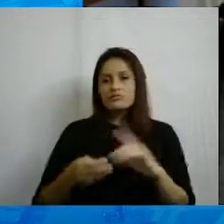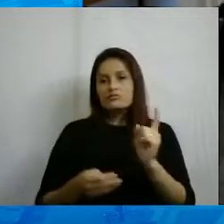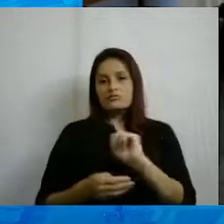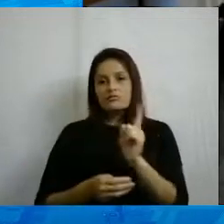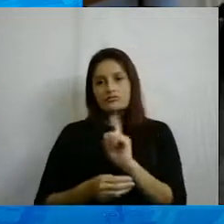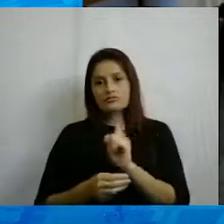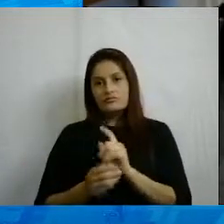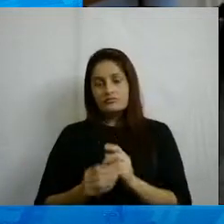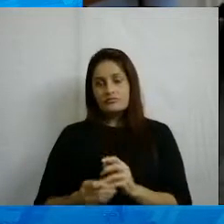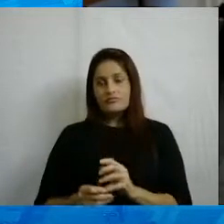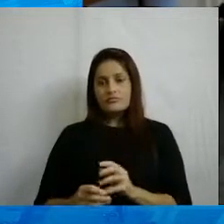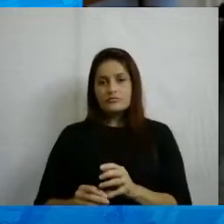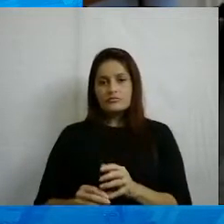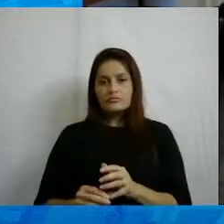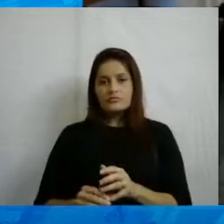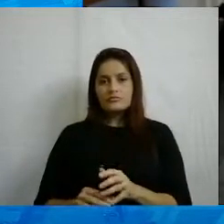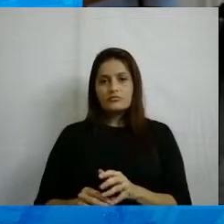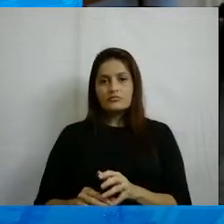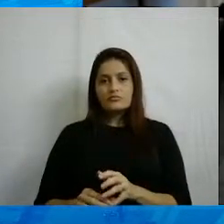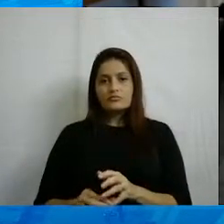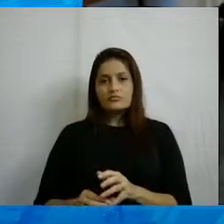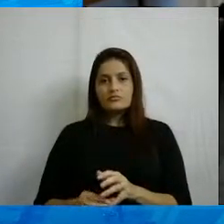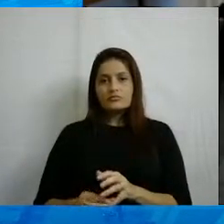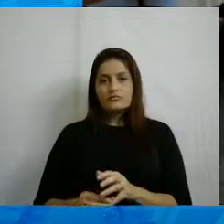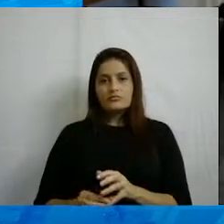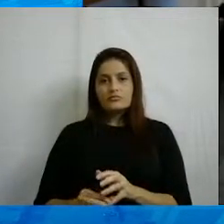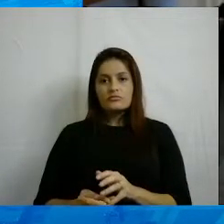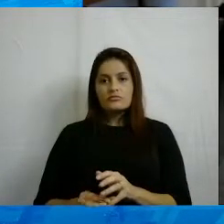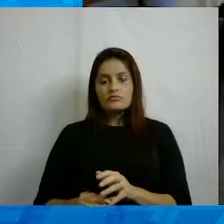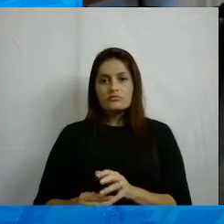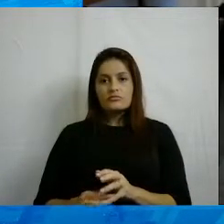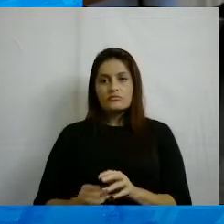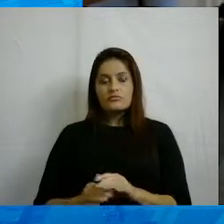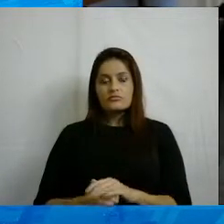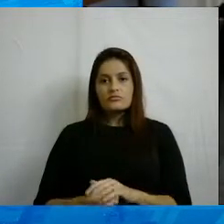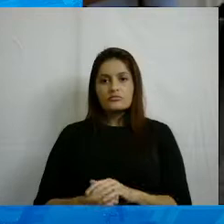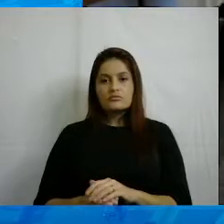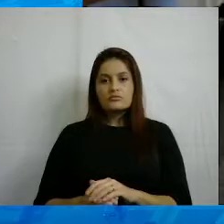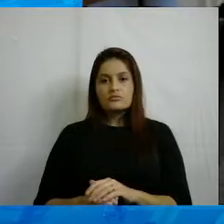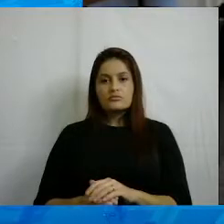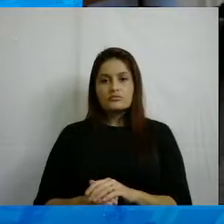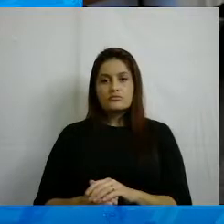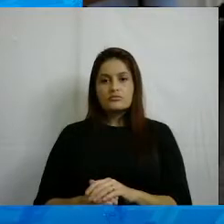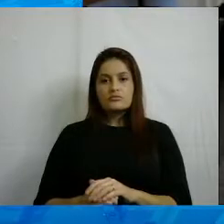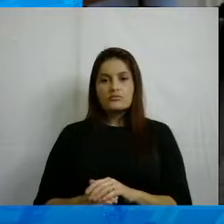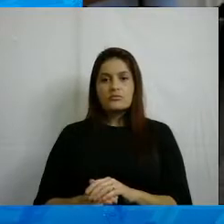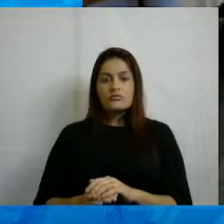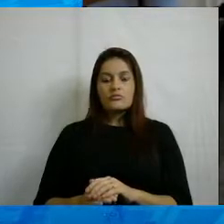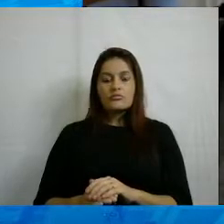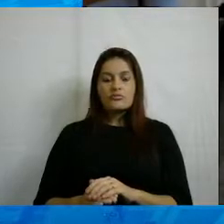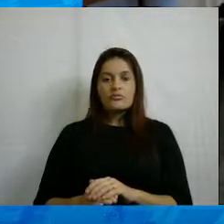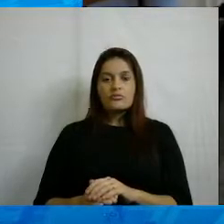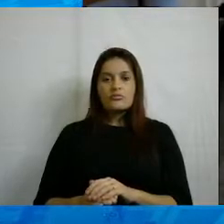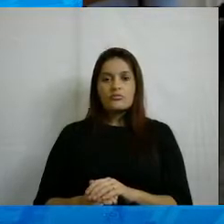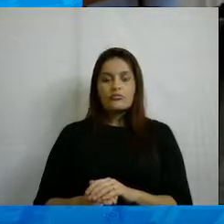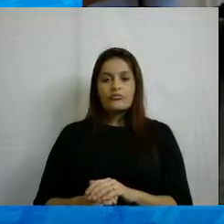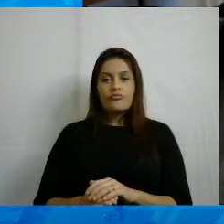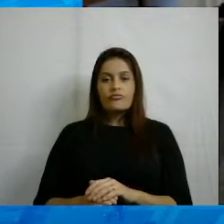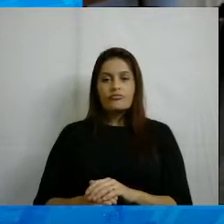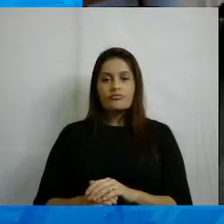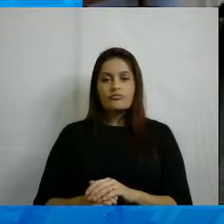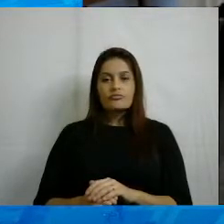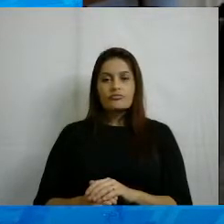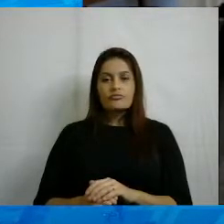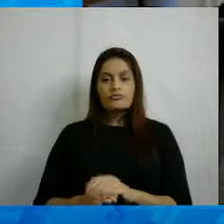eléctricos. Por lo que me sujetaría, digamos, a ver este proyecto en particular. No sé si tiene